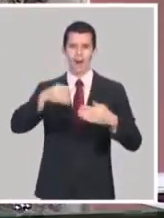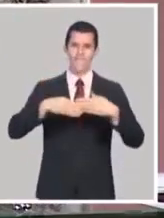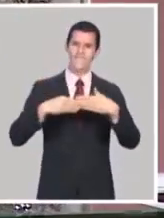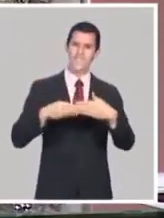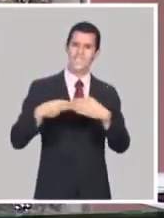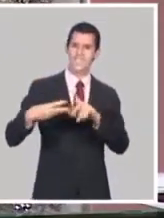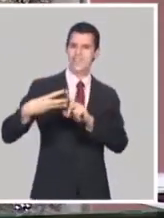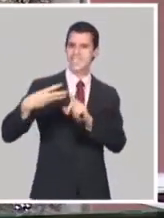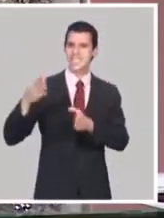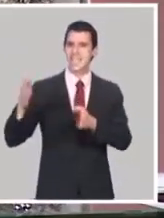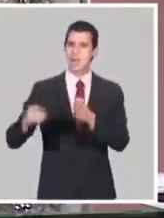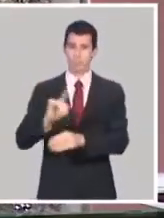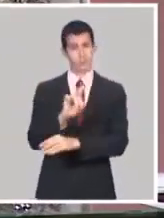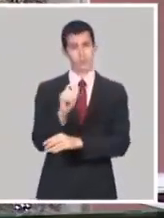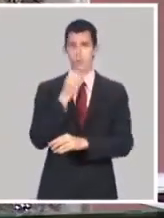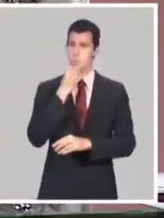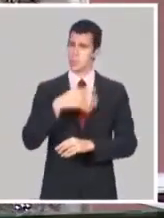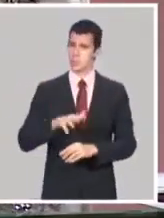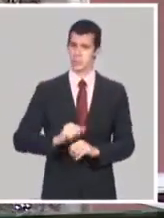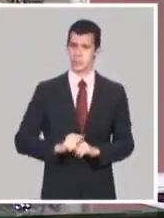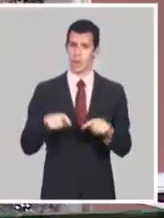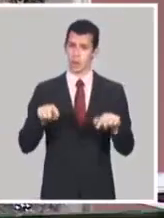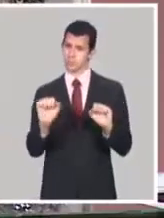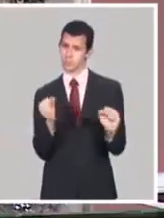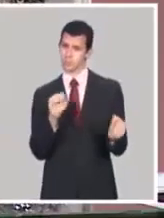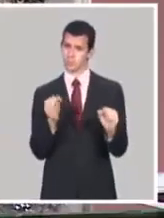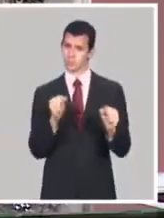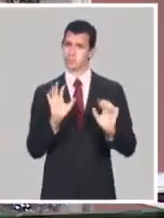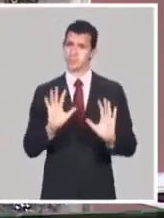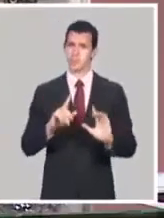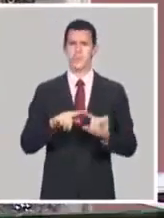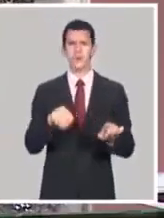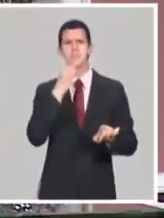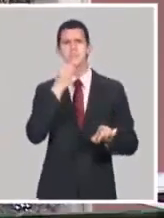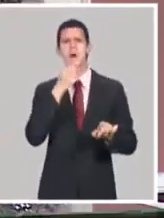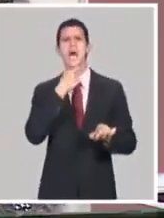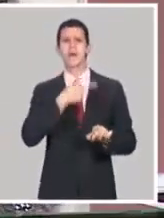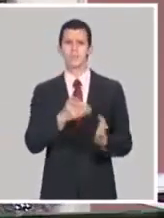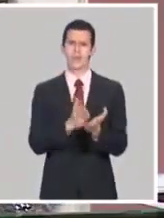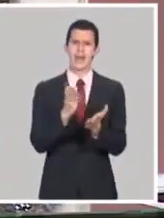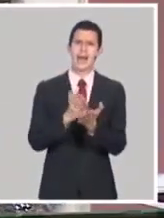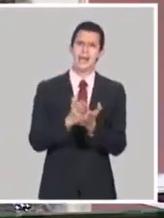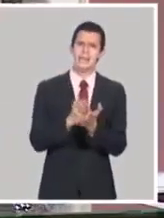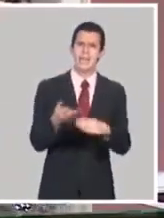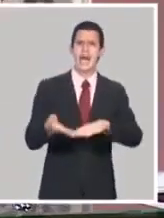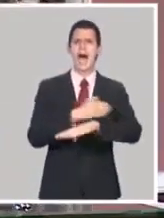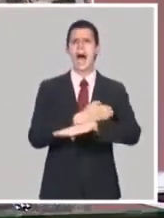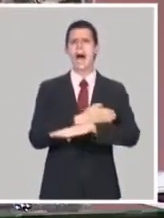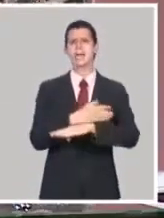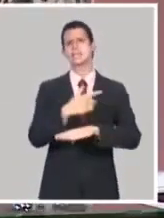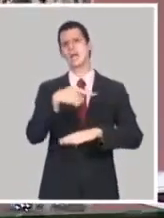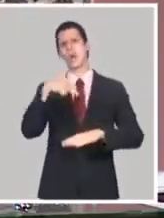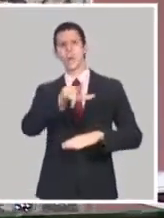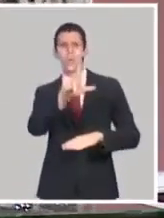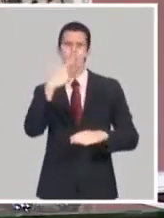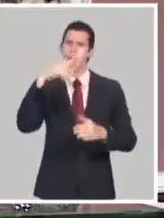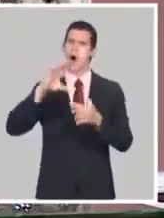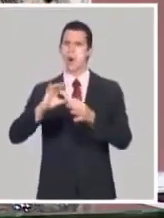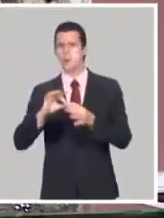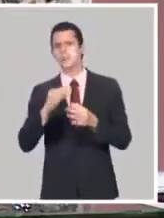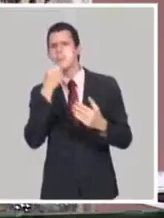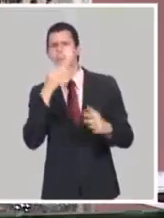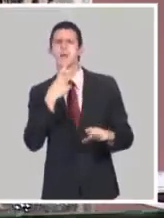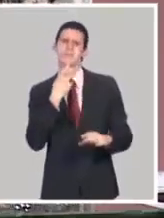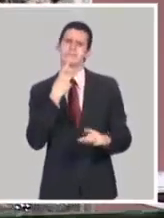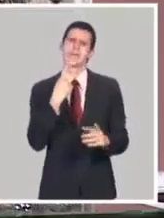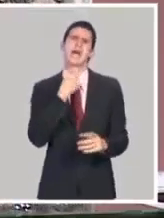pudieran estar en condiciones de reanudar el curso antes de que inicien las vacaciones bueno tres semanas cuatro